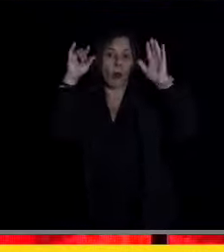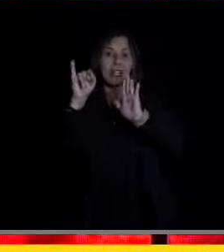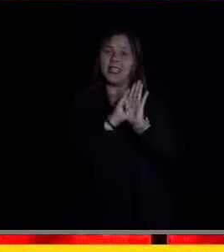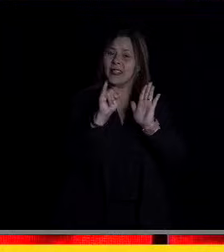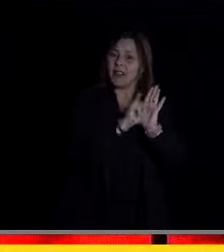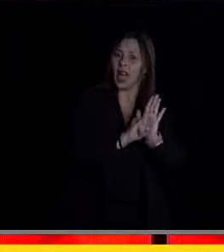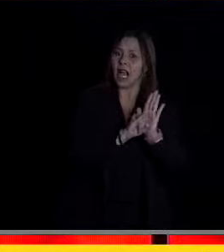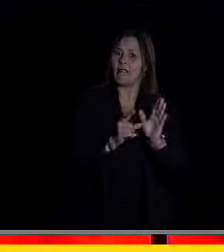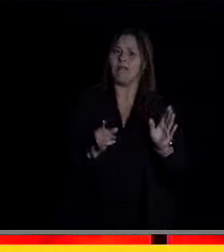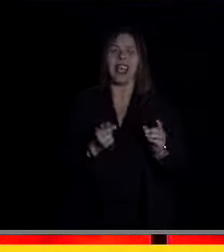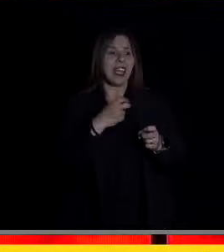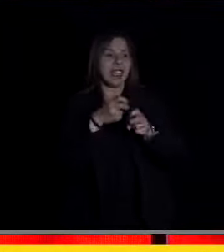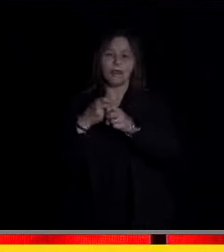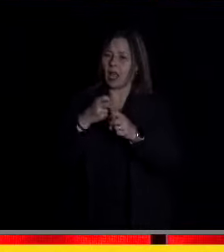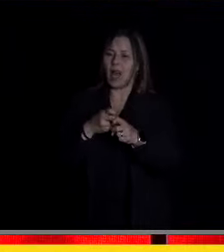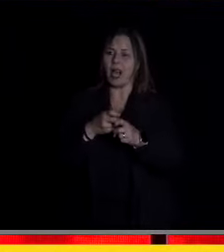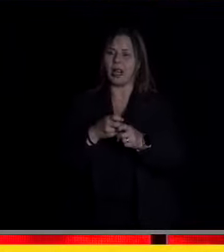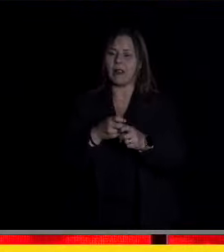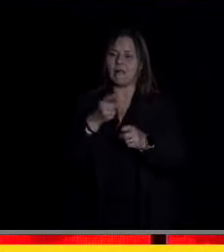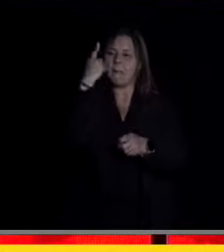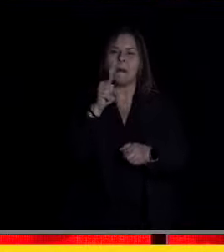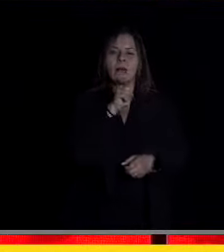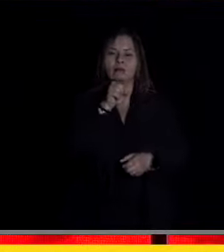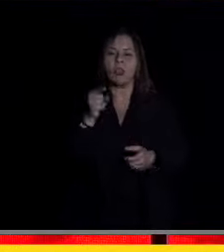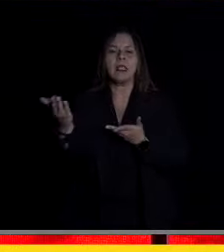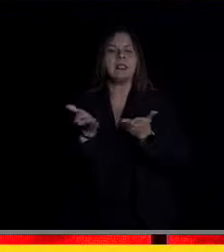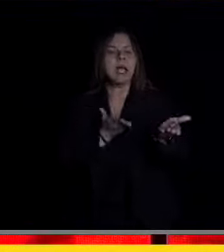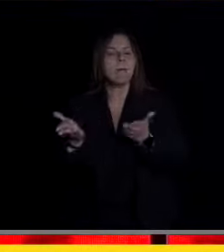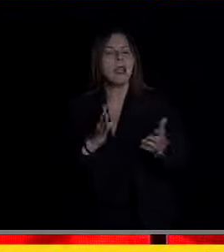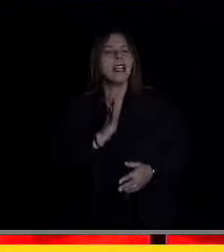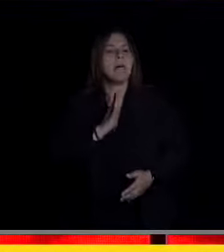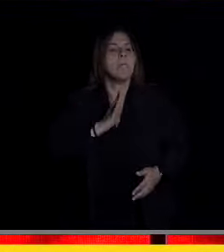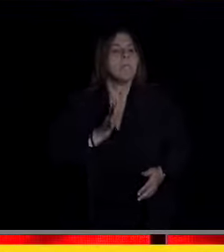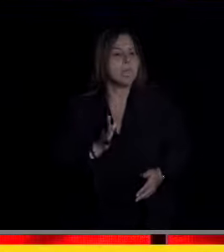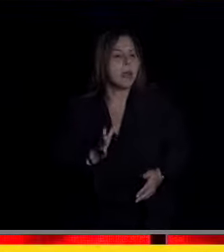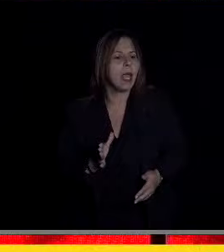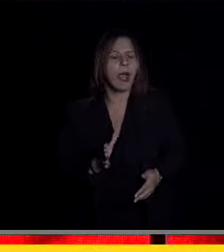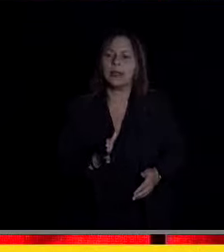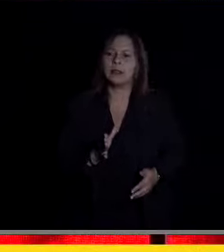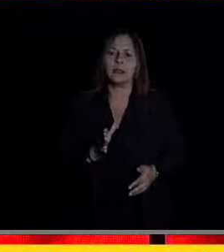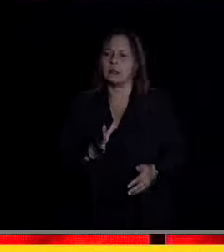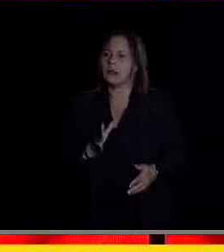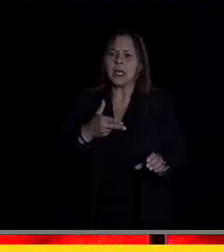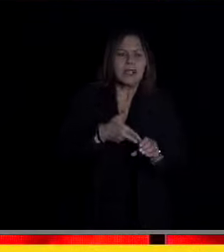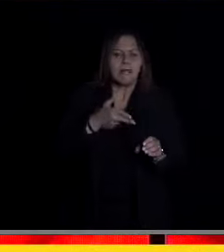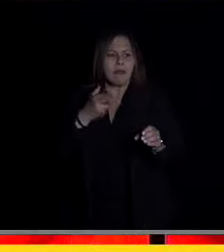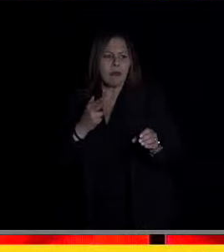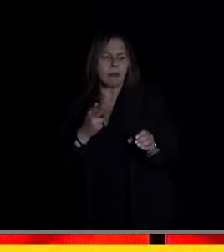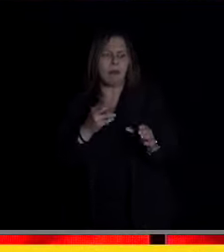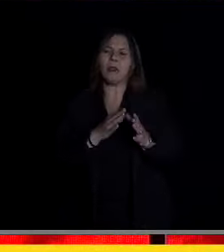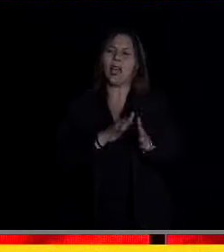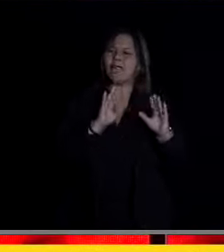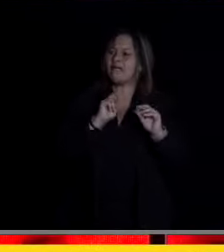una oportunidad para servirle y servirle bien a la ciudad criolla, sin despedir ni un solo empleado, manteniendo la función